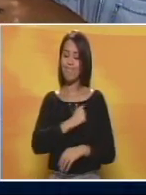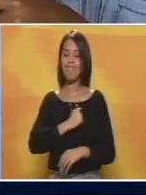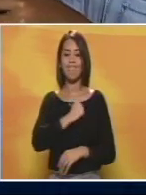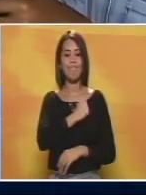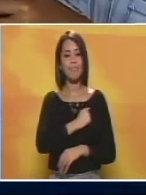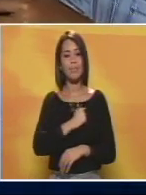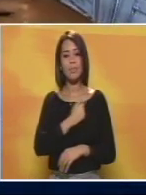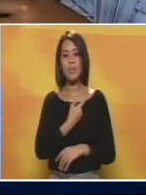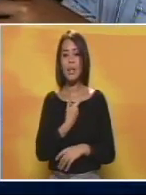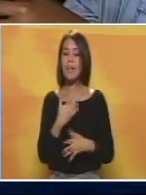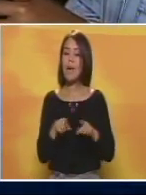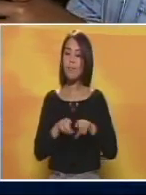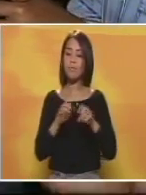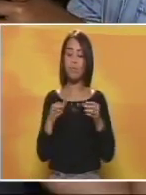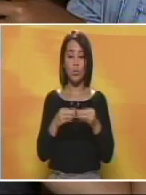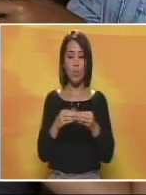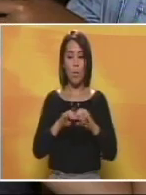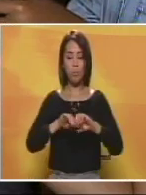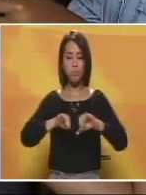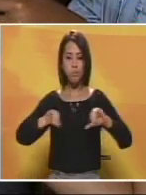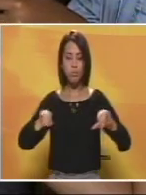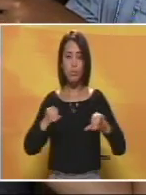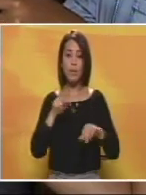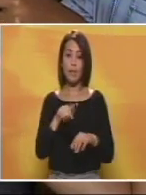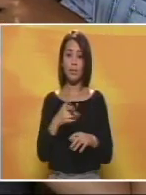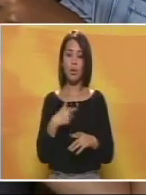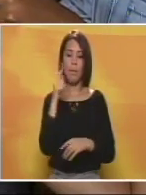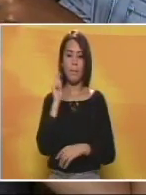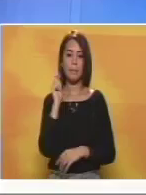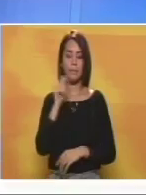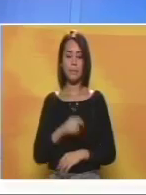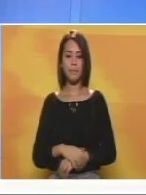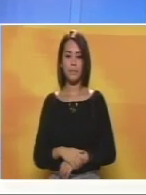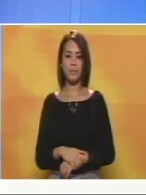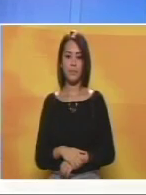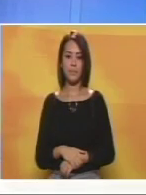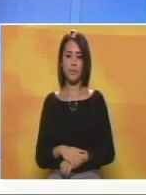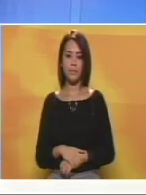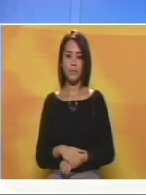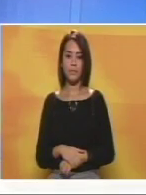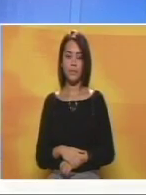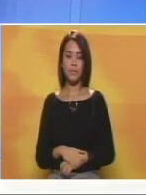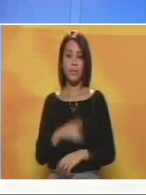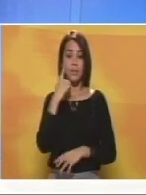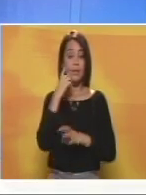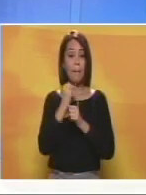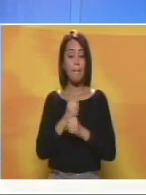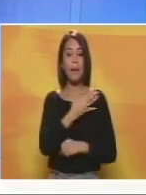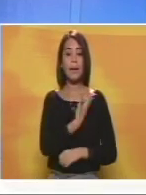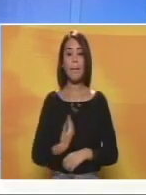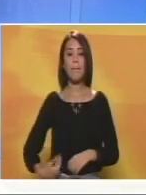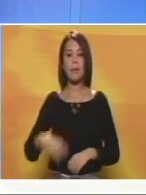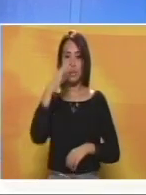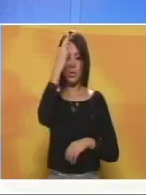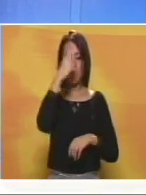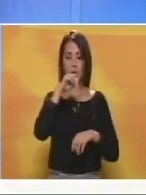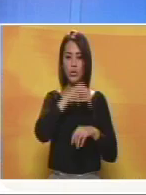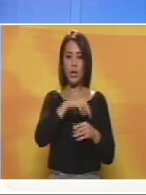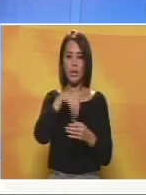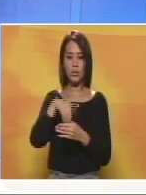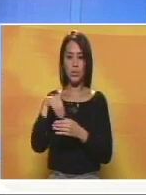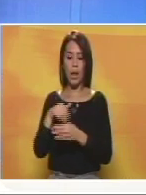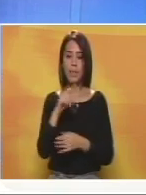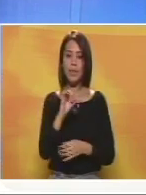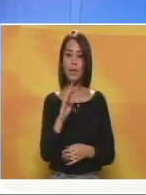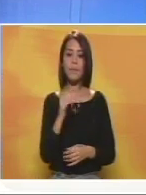las recientes divisiones que han ocurrido dentro del Parlamento. Se espera que la presidenta del Consejo Nacional Electoral,